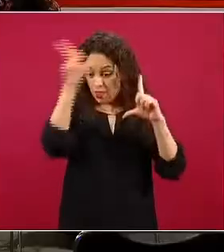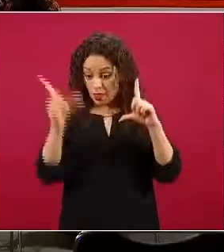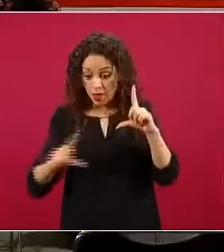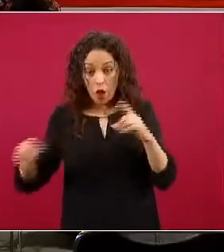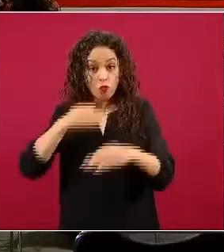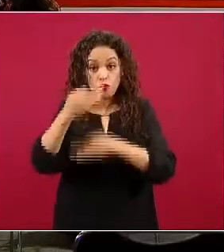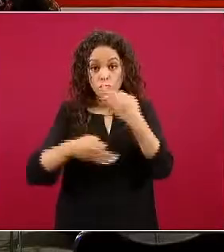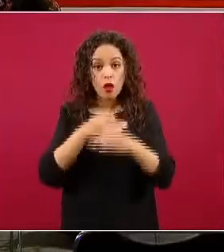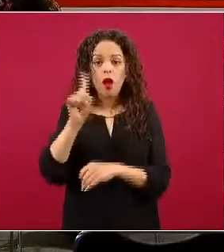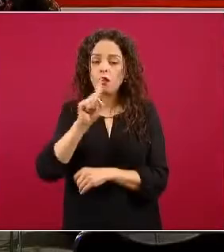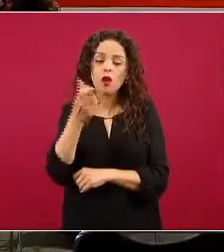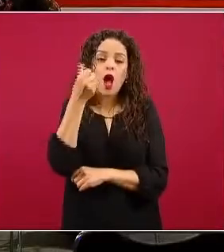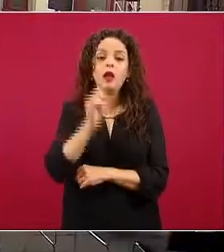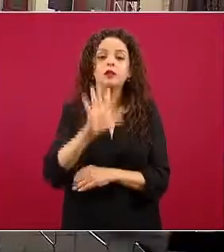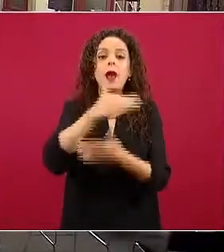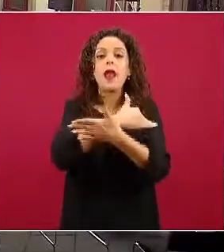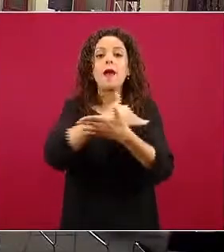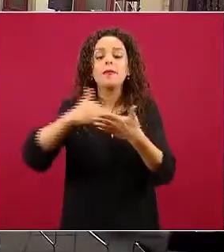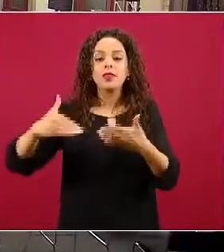país.